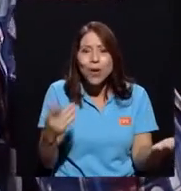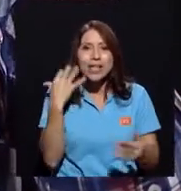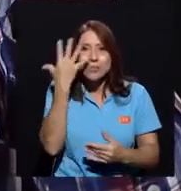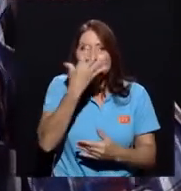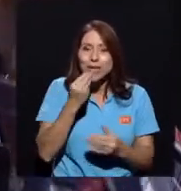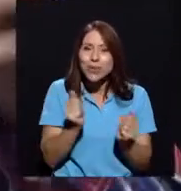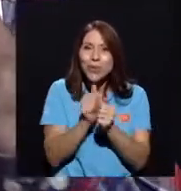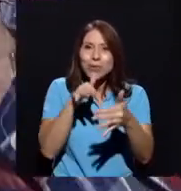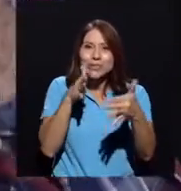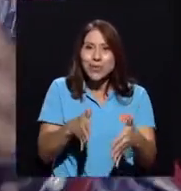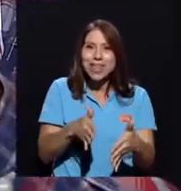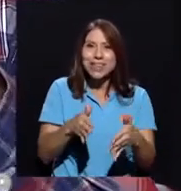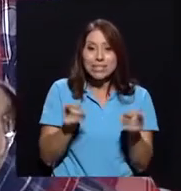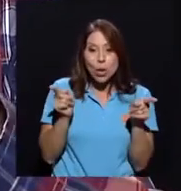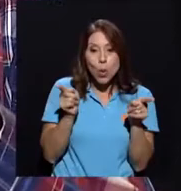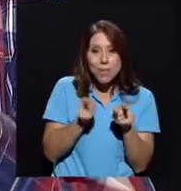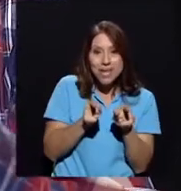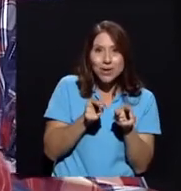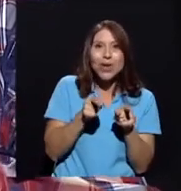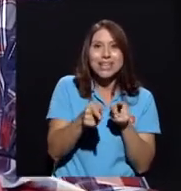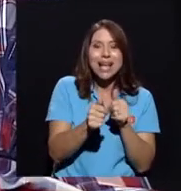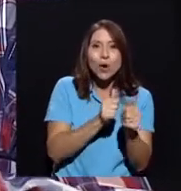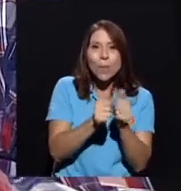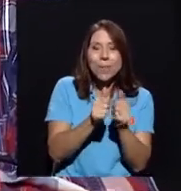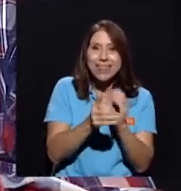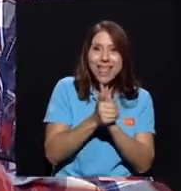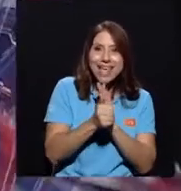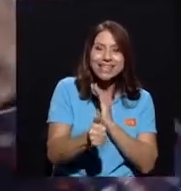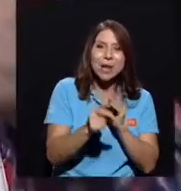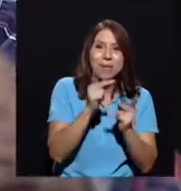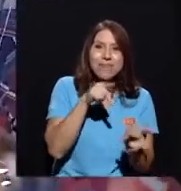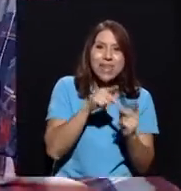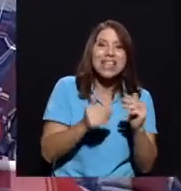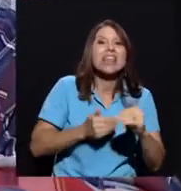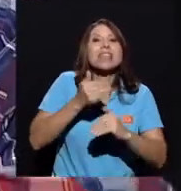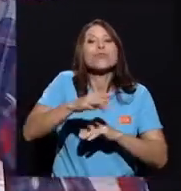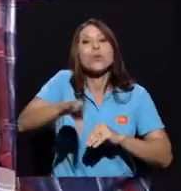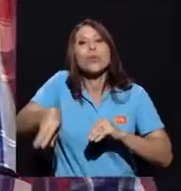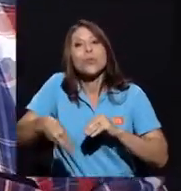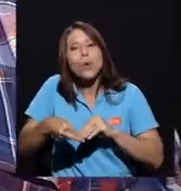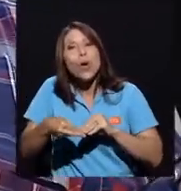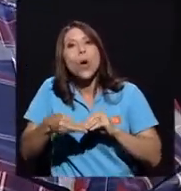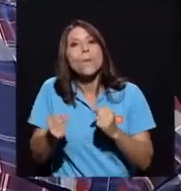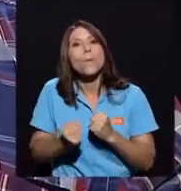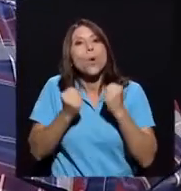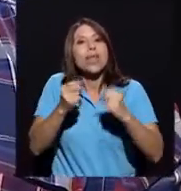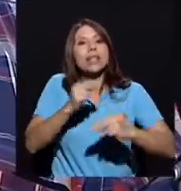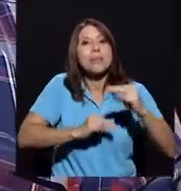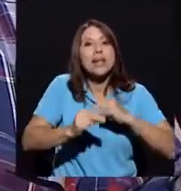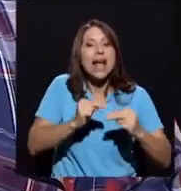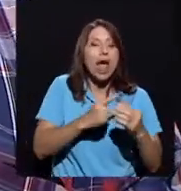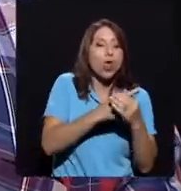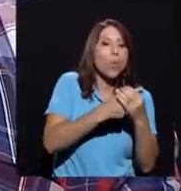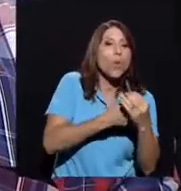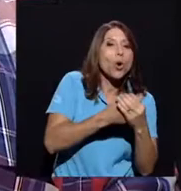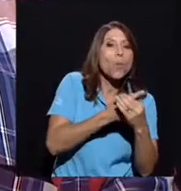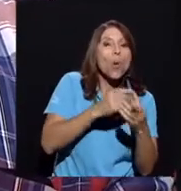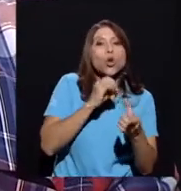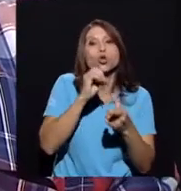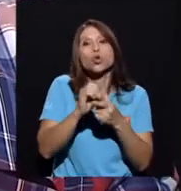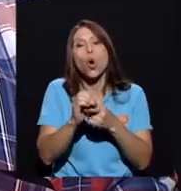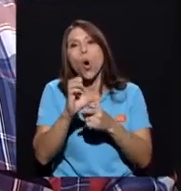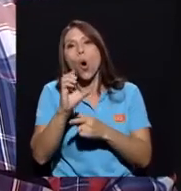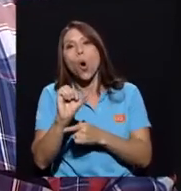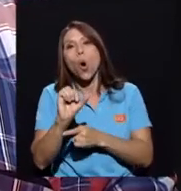de ese modelo competencia perfecta después lo complicamos agregando poder de mercado monopolios oligopolios lo complicamos